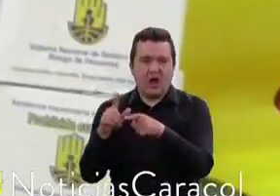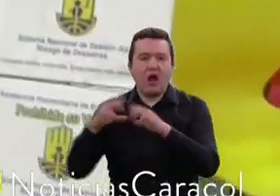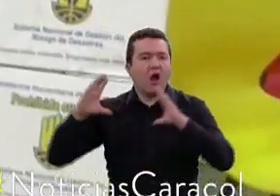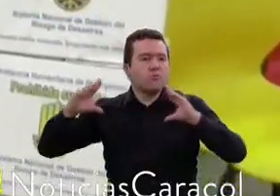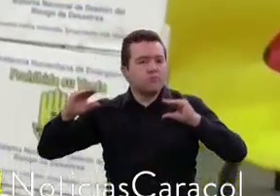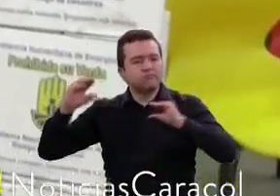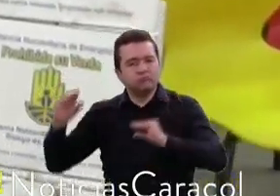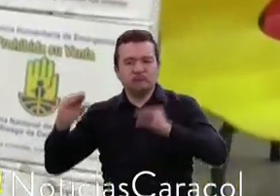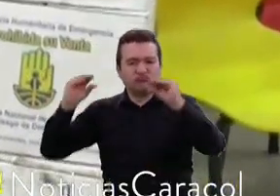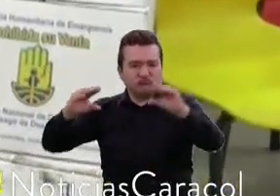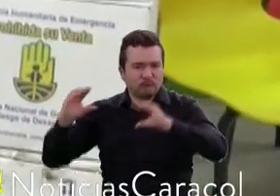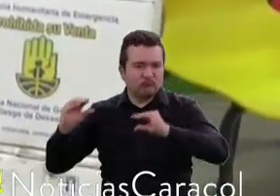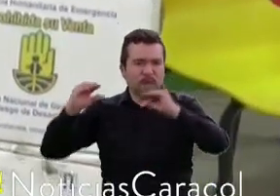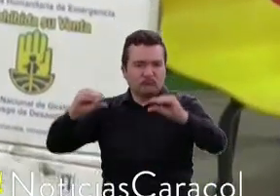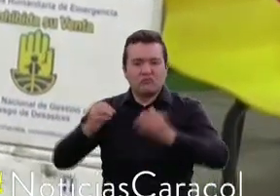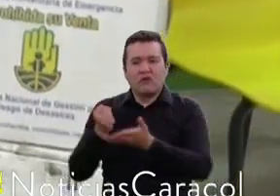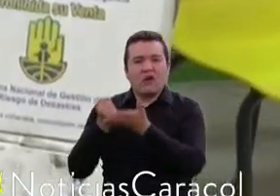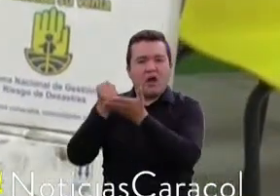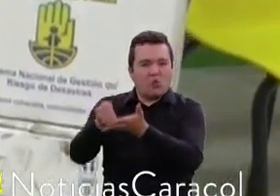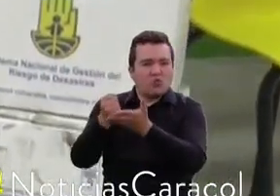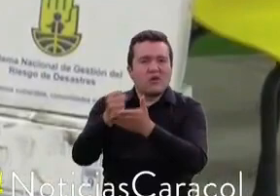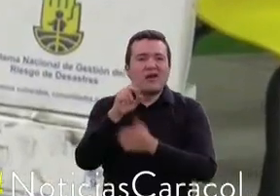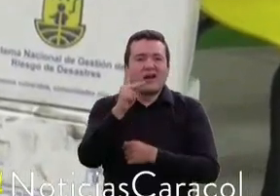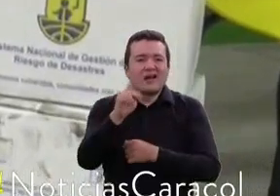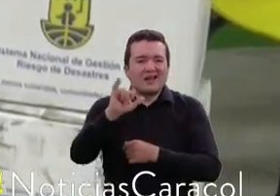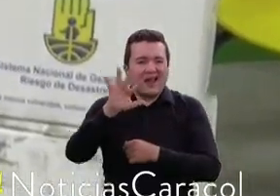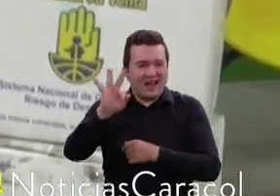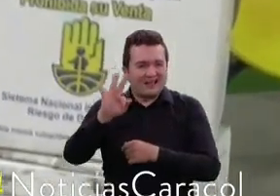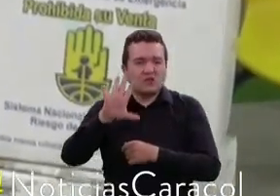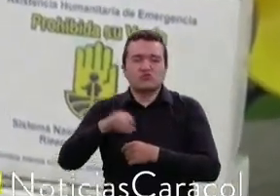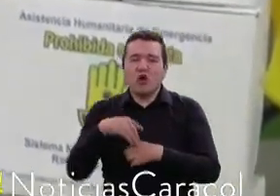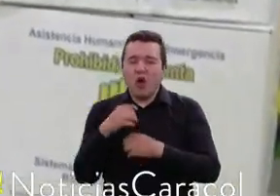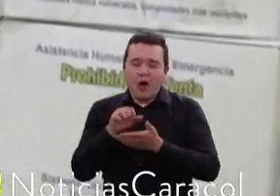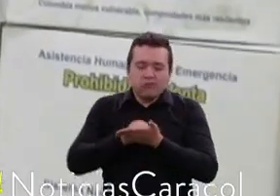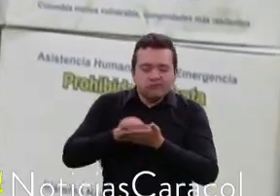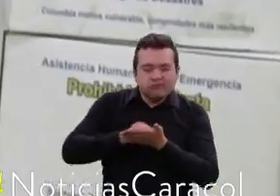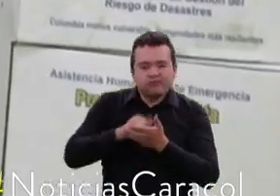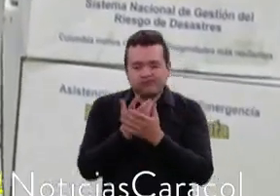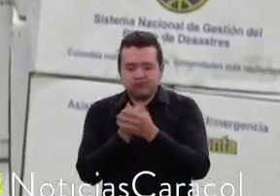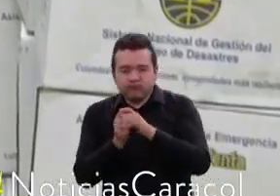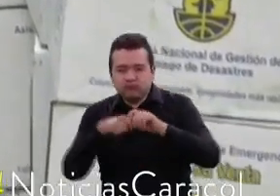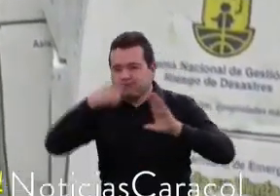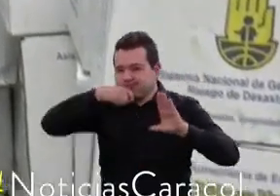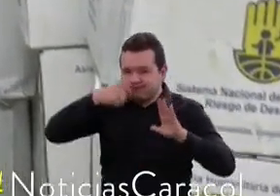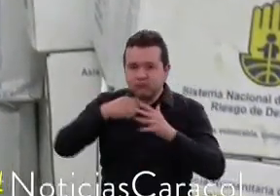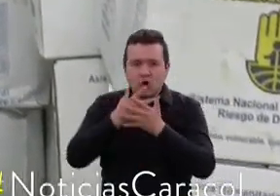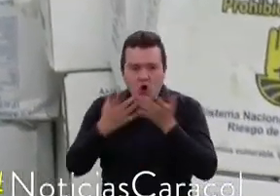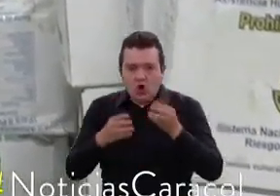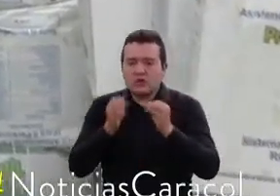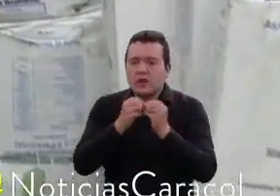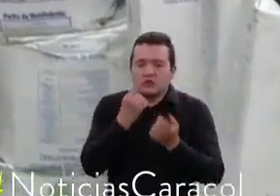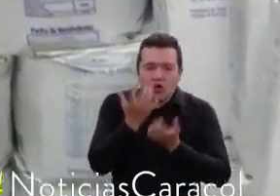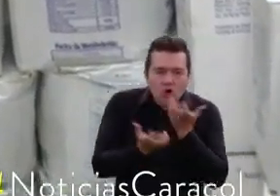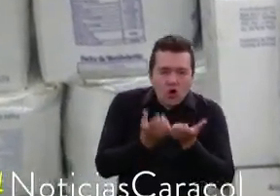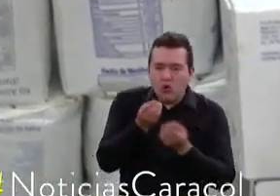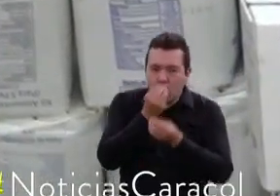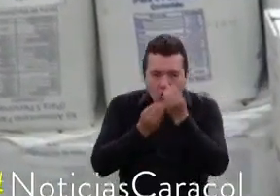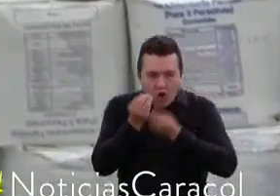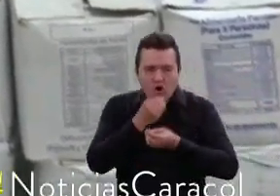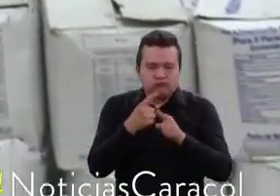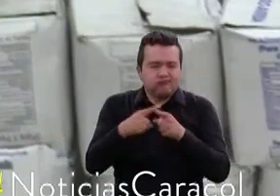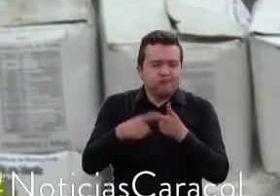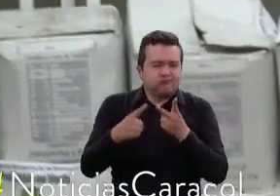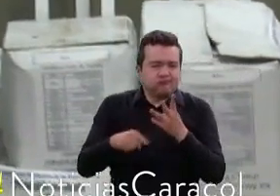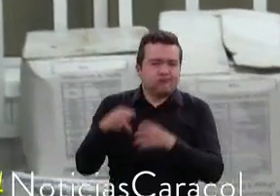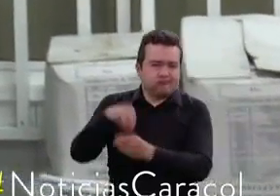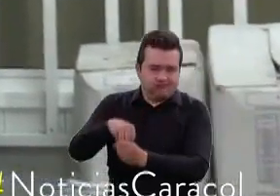ayudas humanitarias que contienen kit de aseo, de cocina y también varios alimentos. En la isla de Providencia